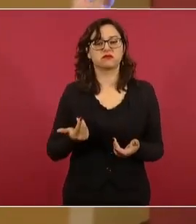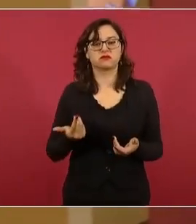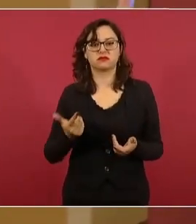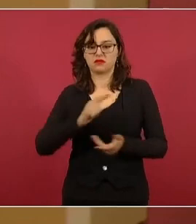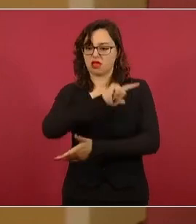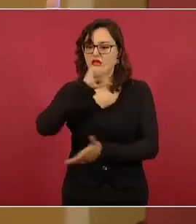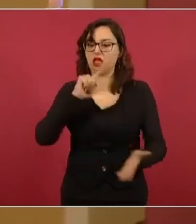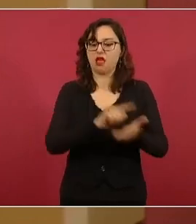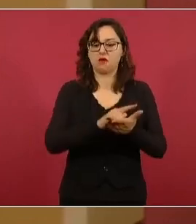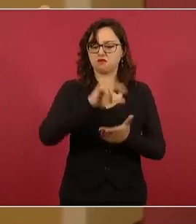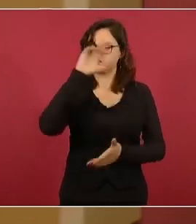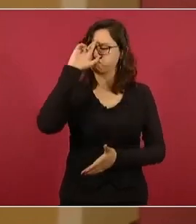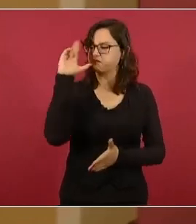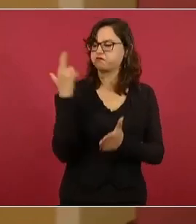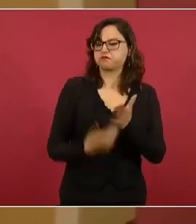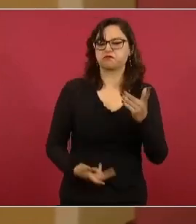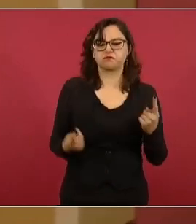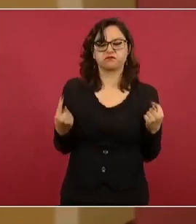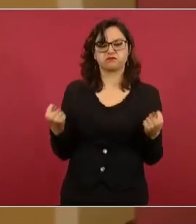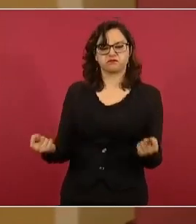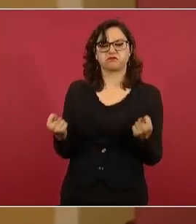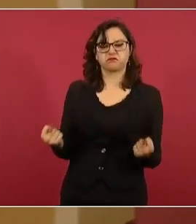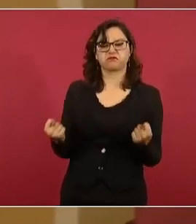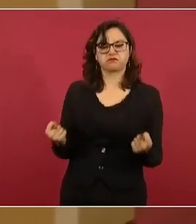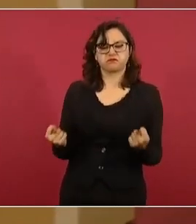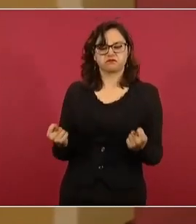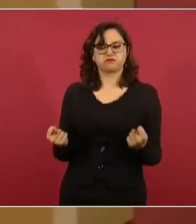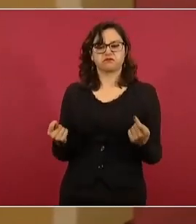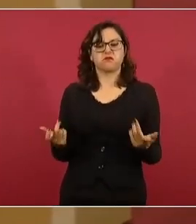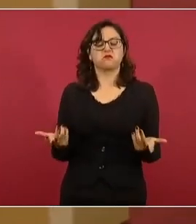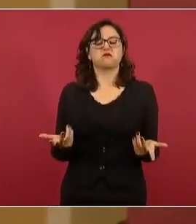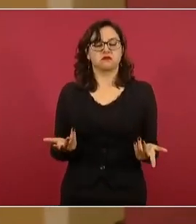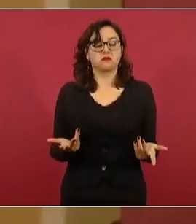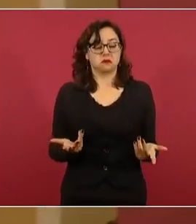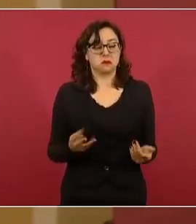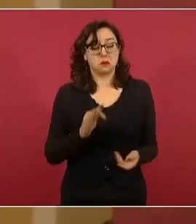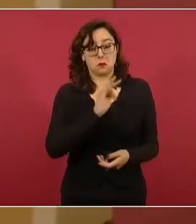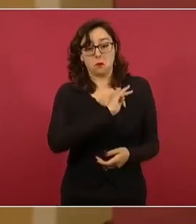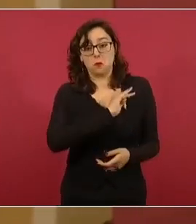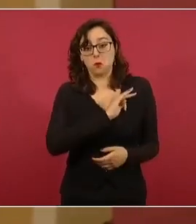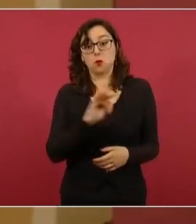y se sienten poderosos y con mucha fuerza,